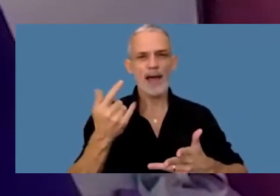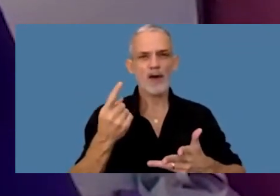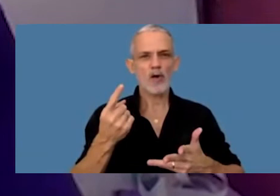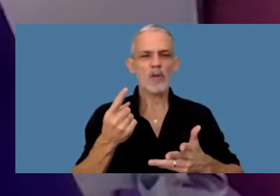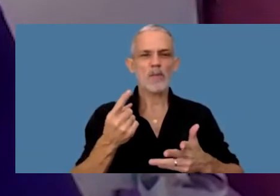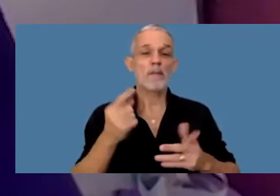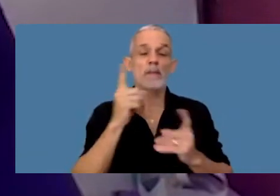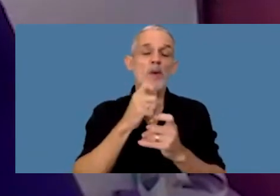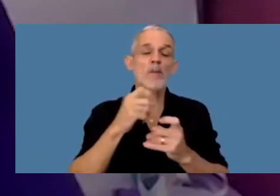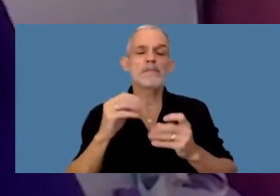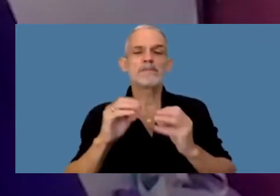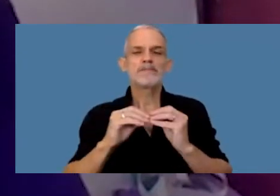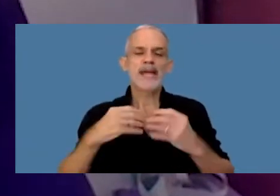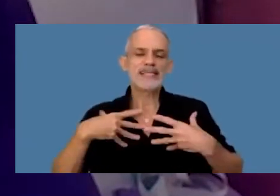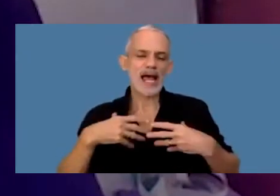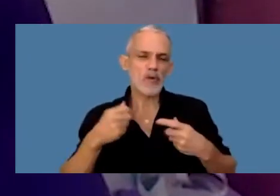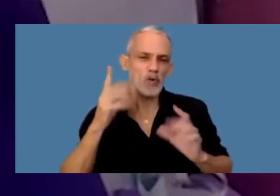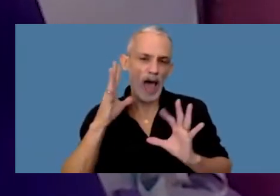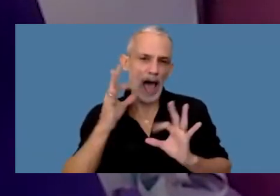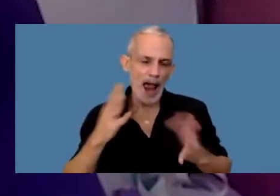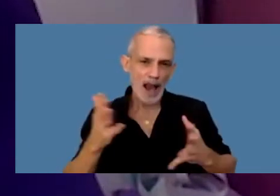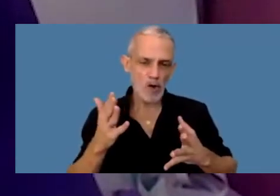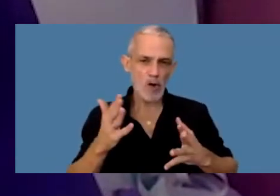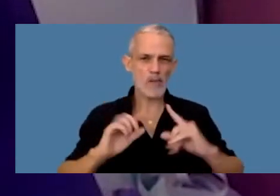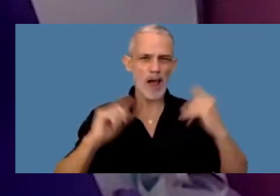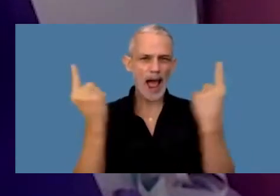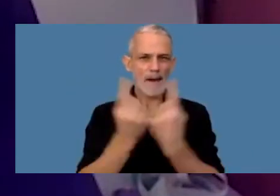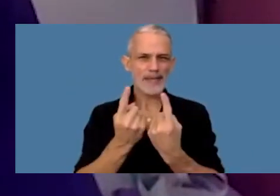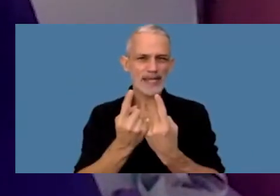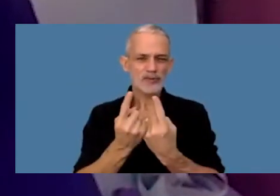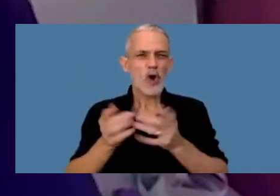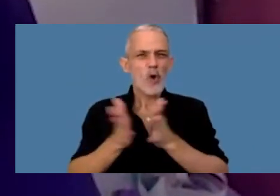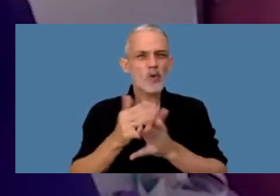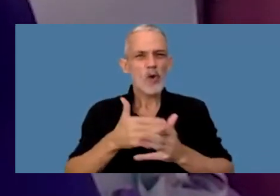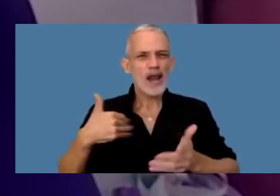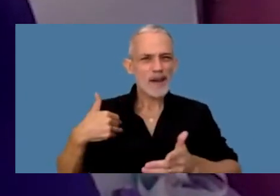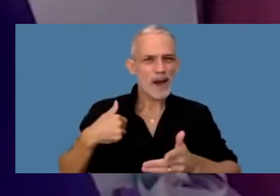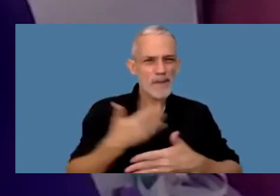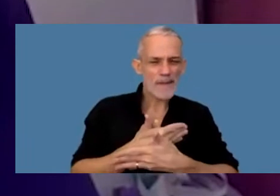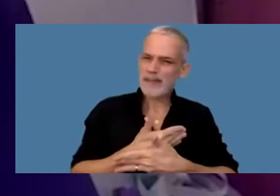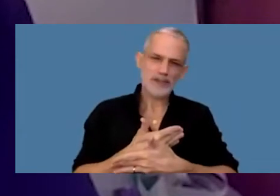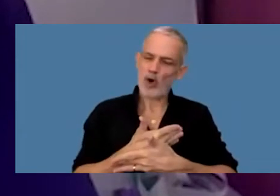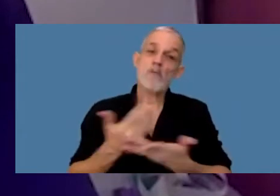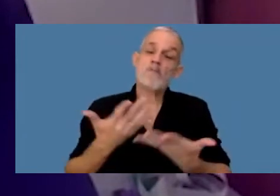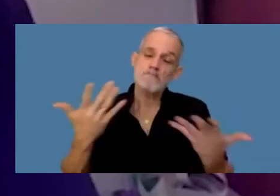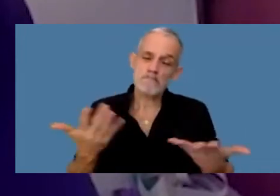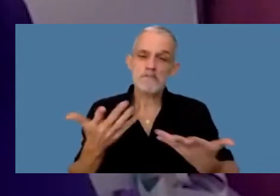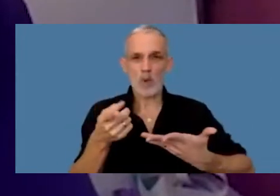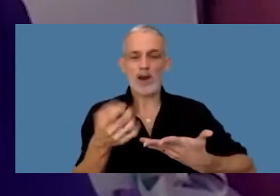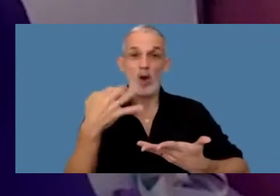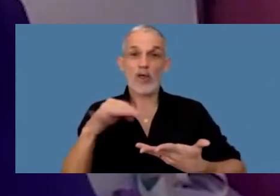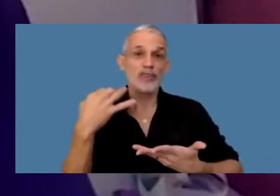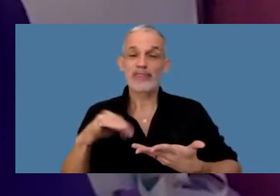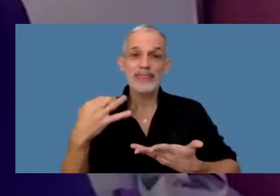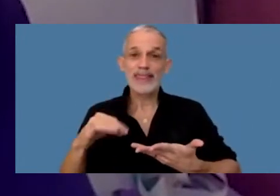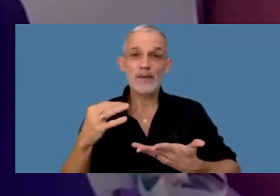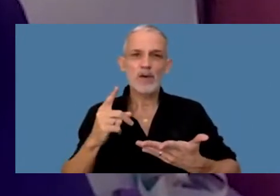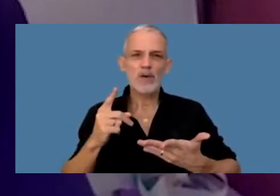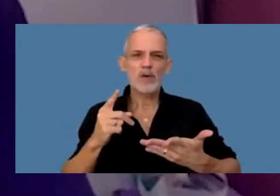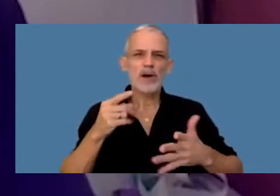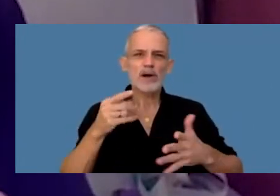también a no ser sometido a ningún tipo de examen o intervención con propósitos de investigación o